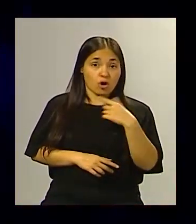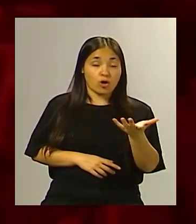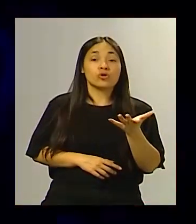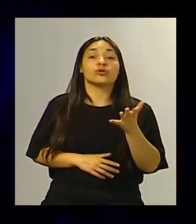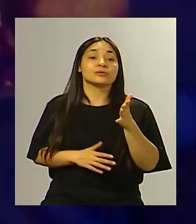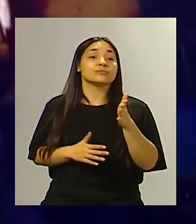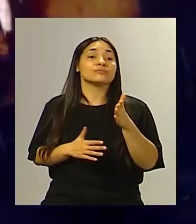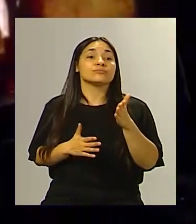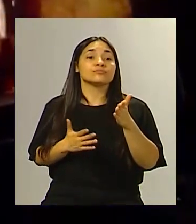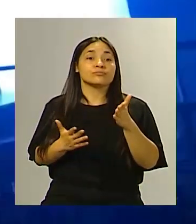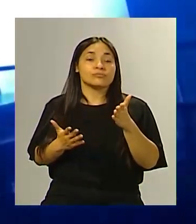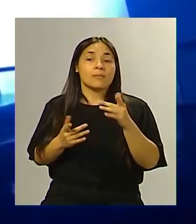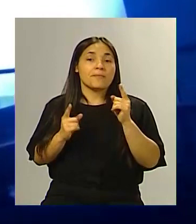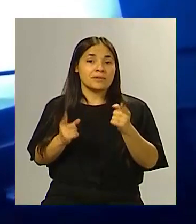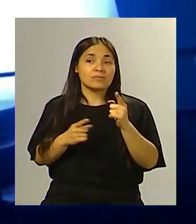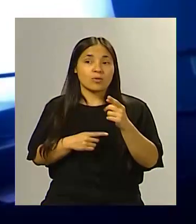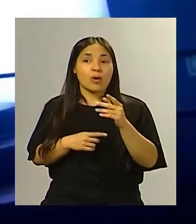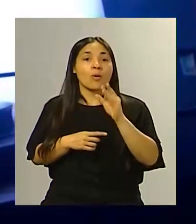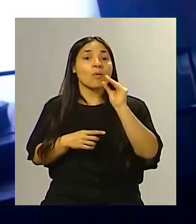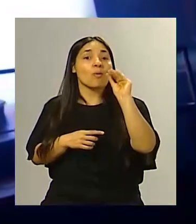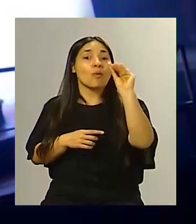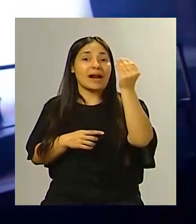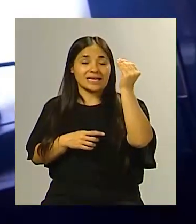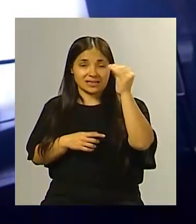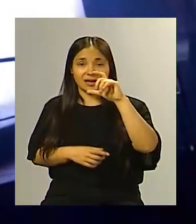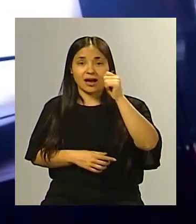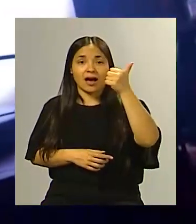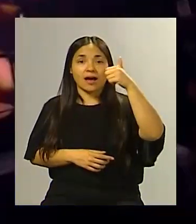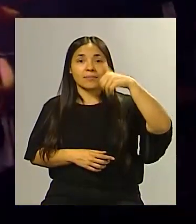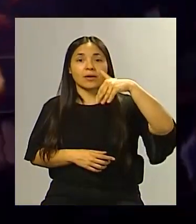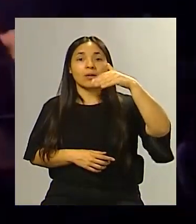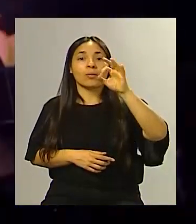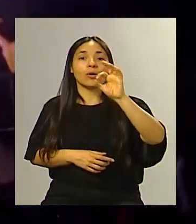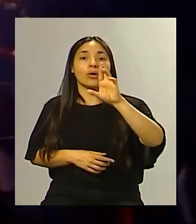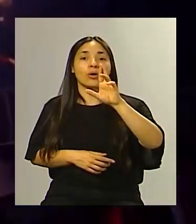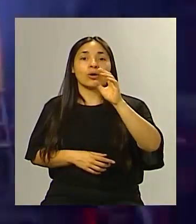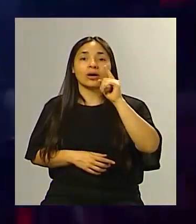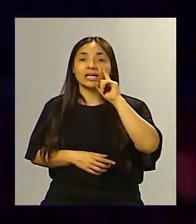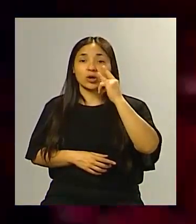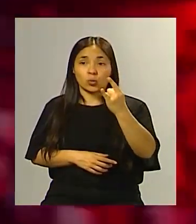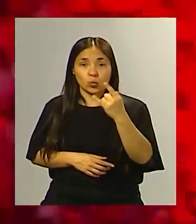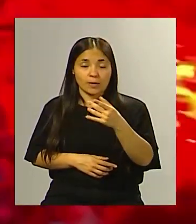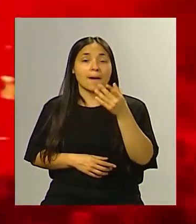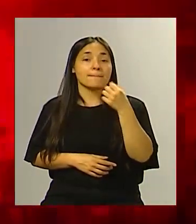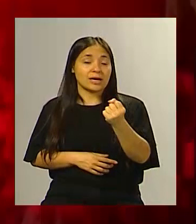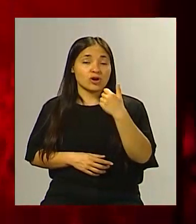recién, en el mismo Brasil, como Camboriú, que se pueden hoy vender en pesos,